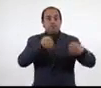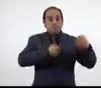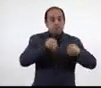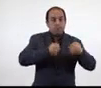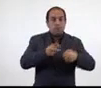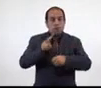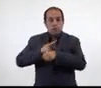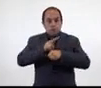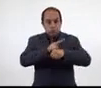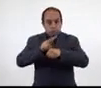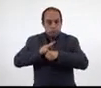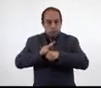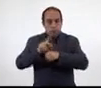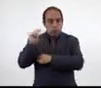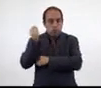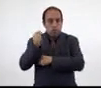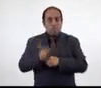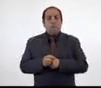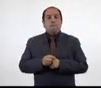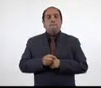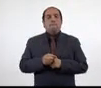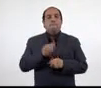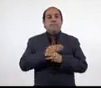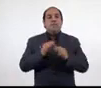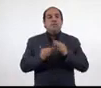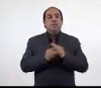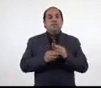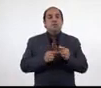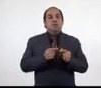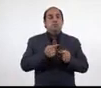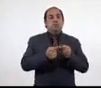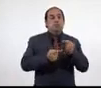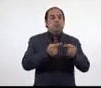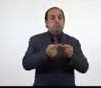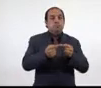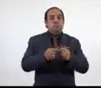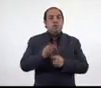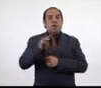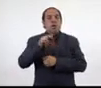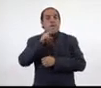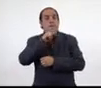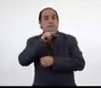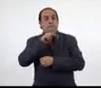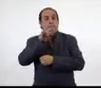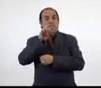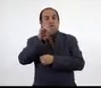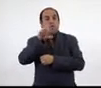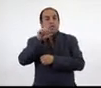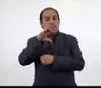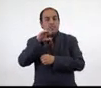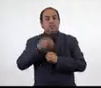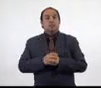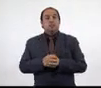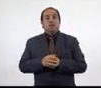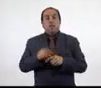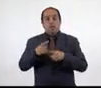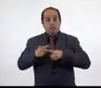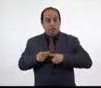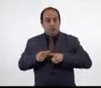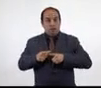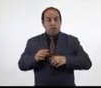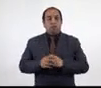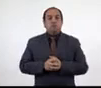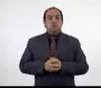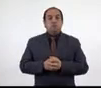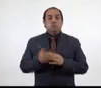y técnicos de material rodante a Mixcoac y las interestaciones. Con esto vamos a poder hacer,